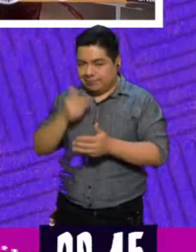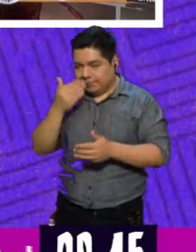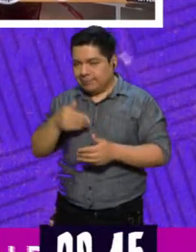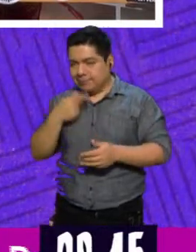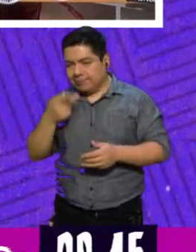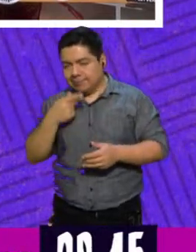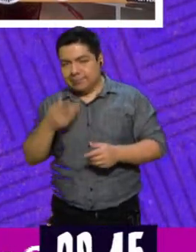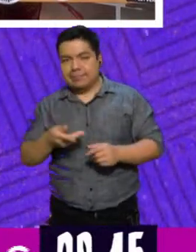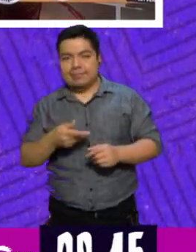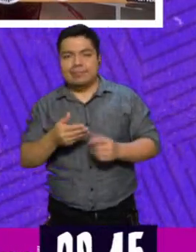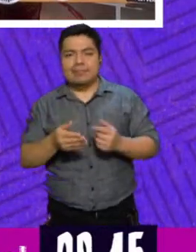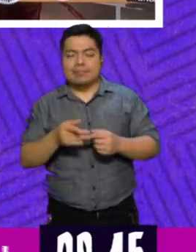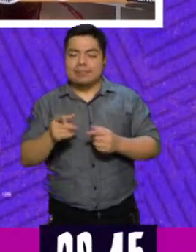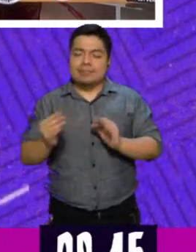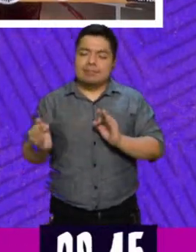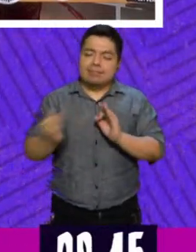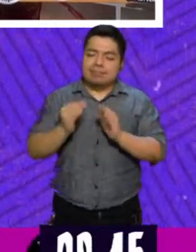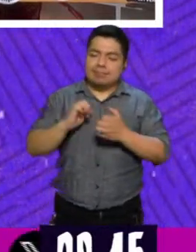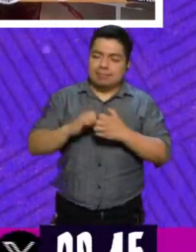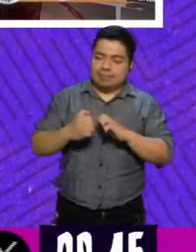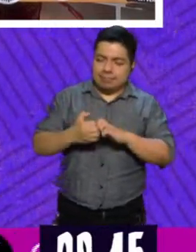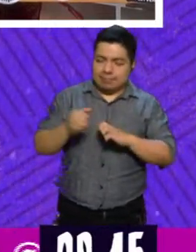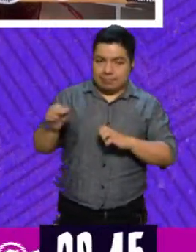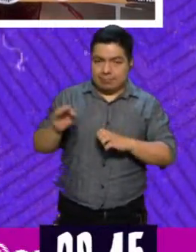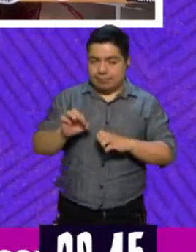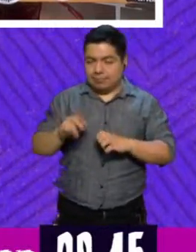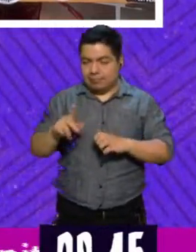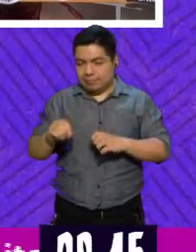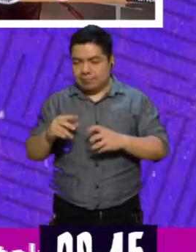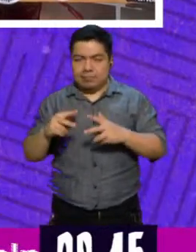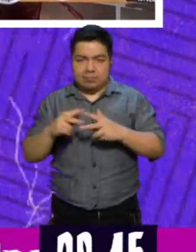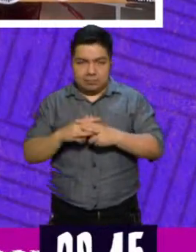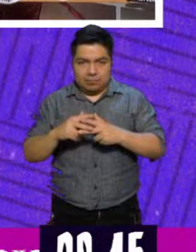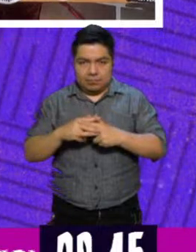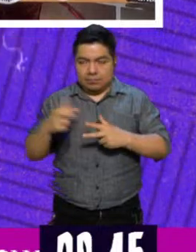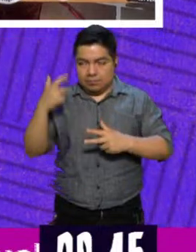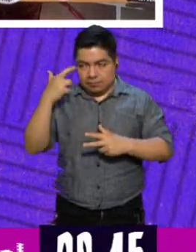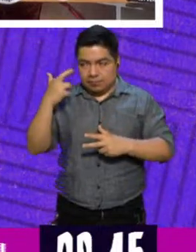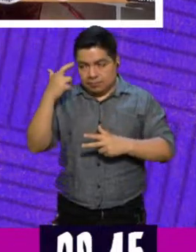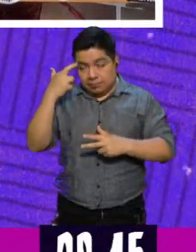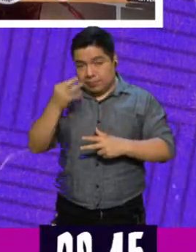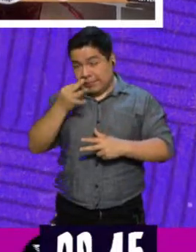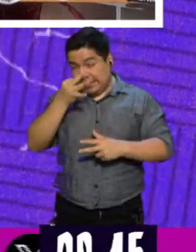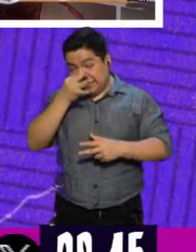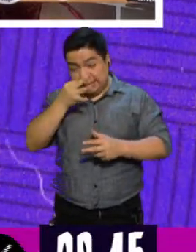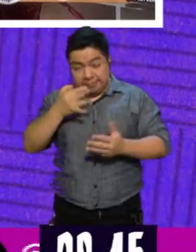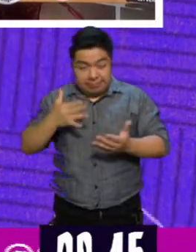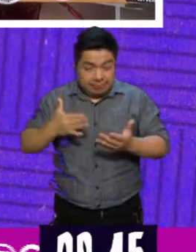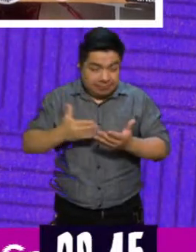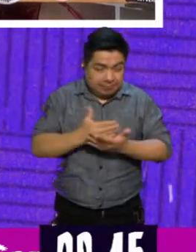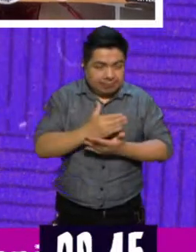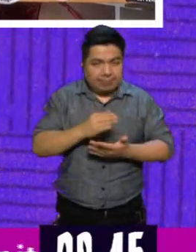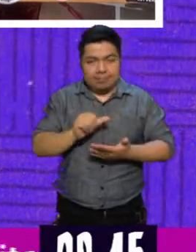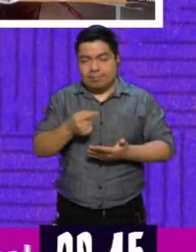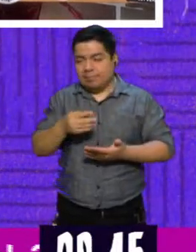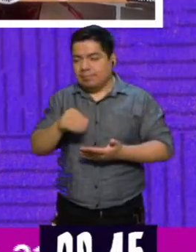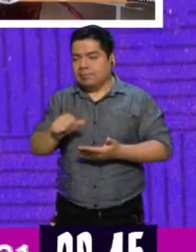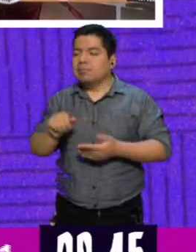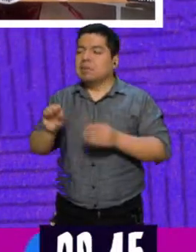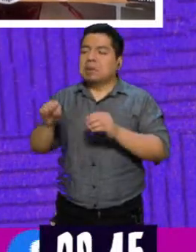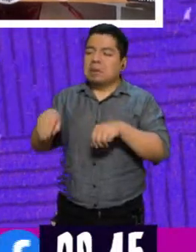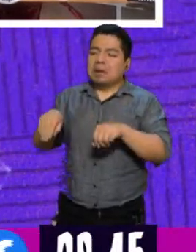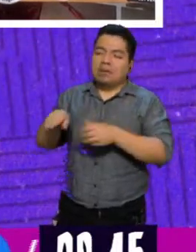bueno, se enfrentó a Filipo de Macedonia, rey que estaba a punto de invadir Atenas, no le hicieron